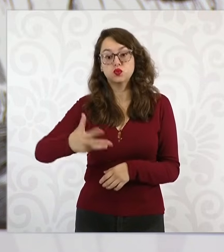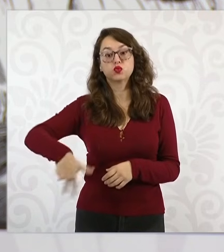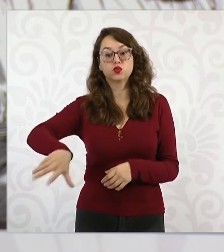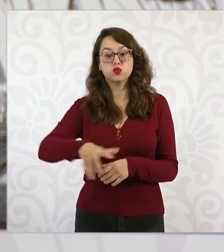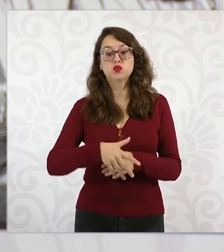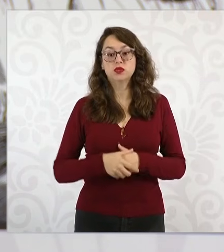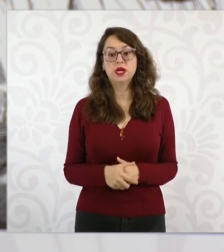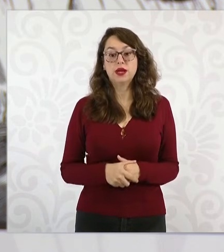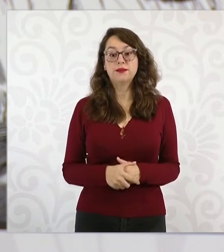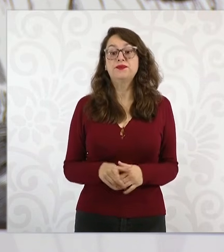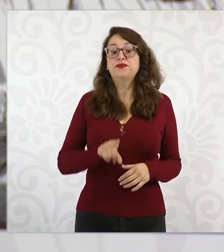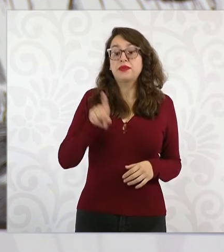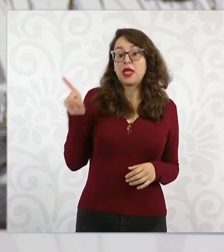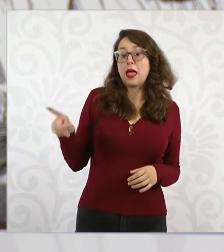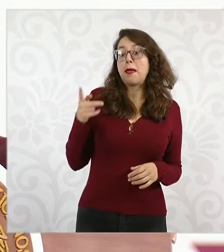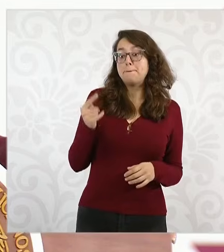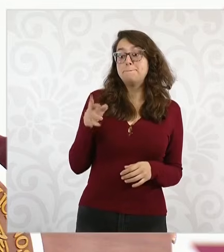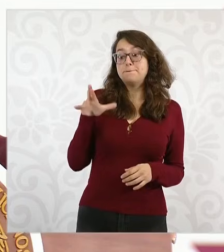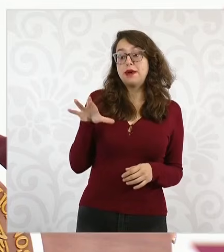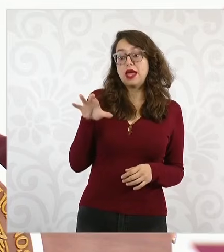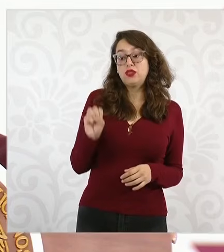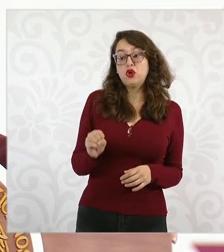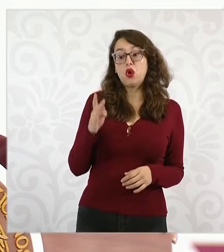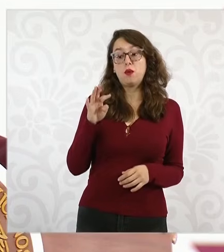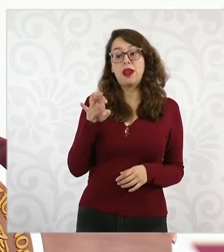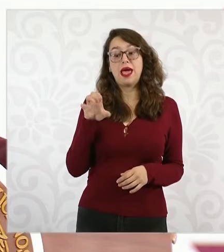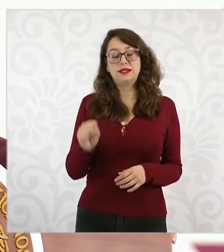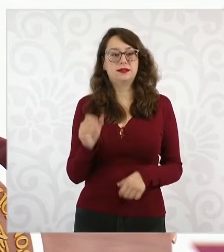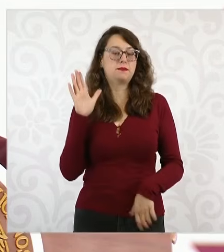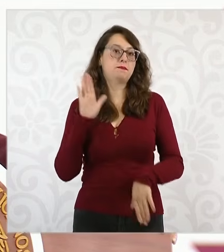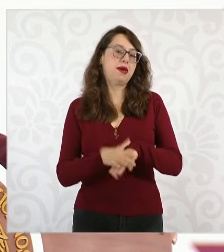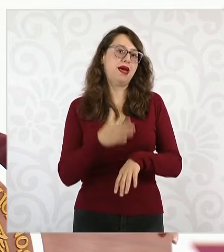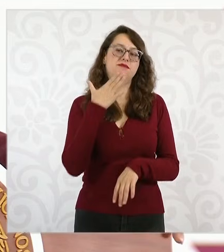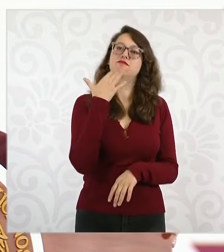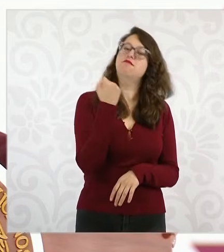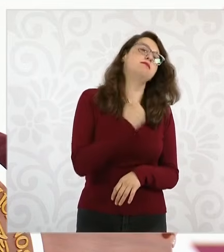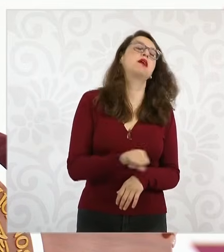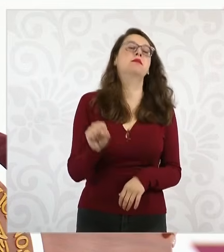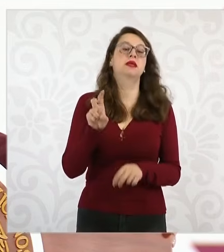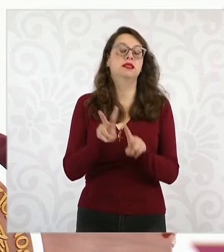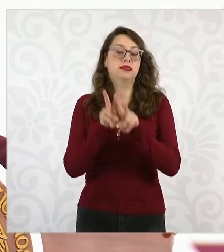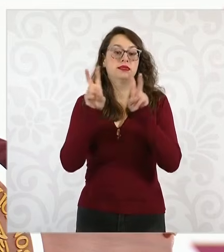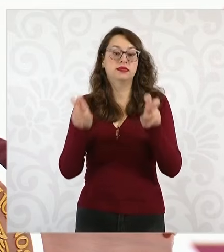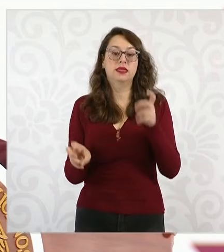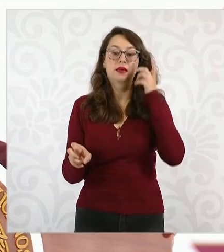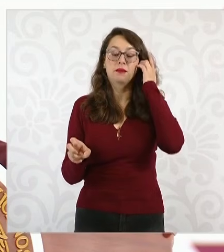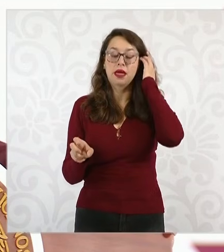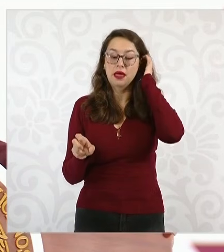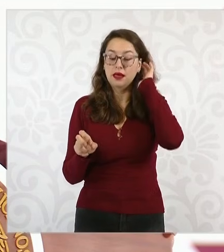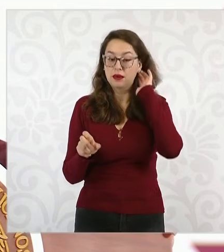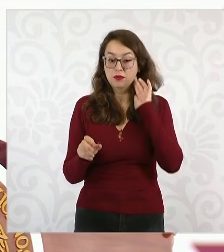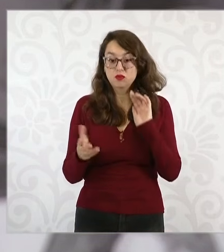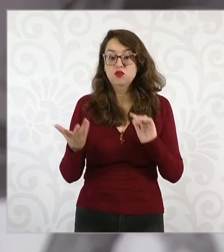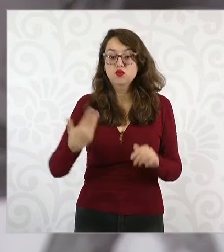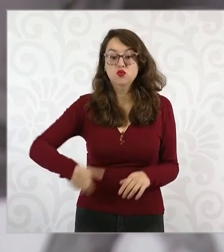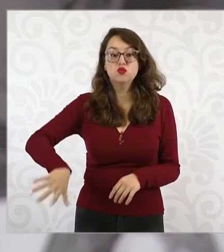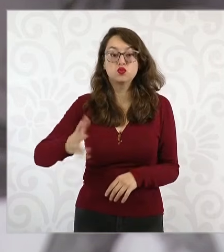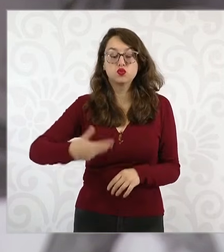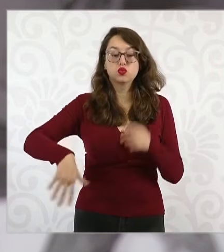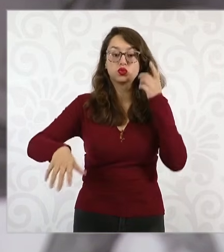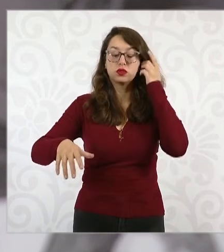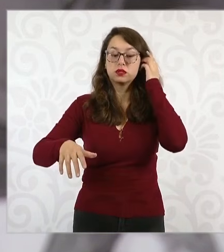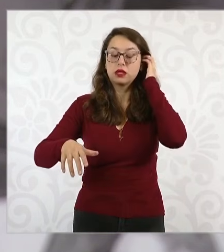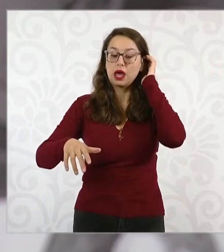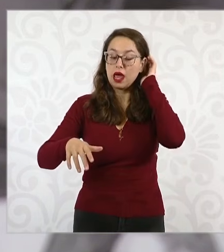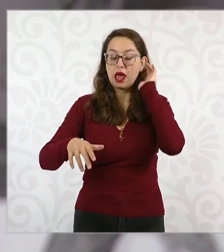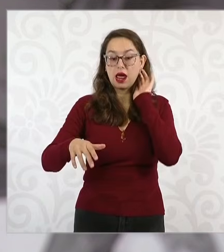han desarrollado nuevas técnicas para la exploración de petróleo, particularmente en aguas profundas. Por ejemplo,